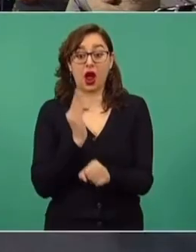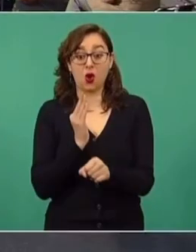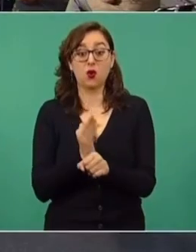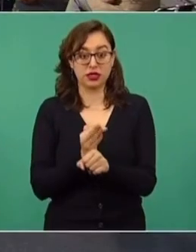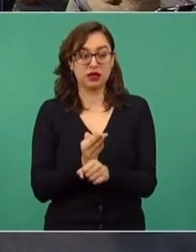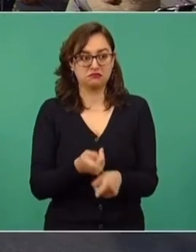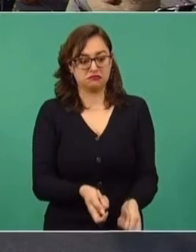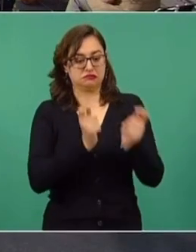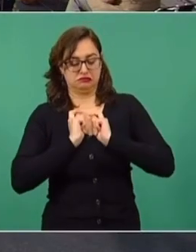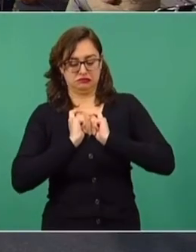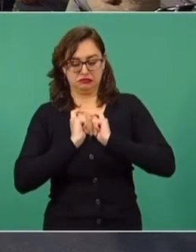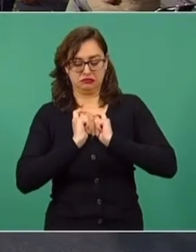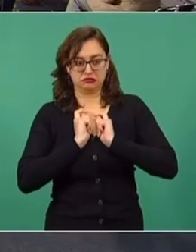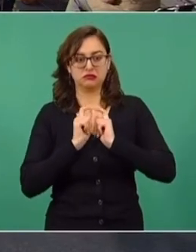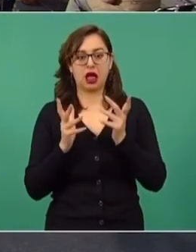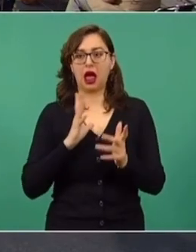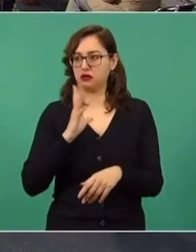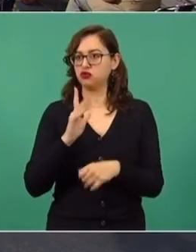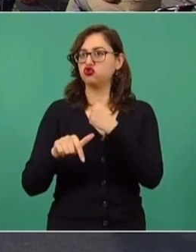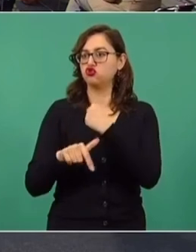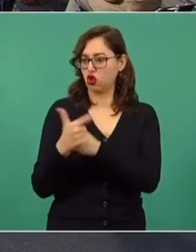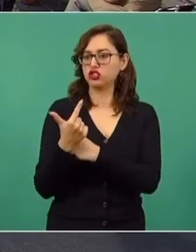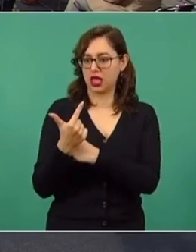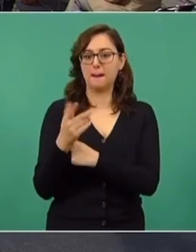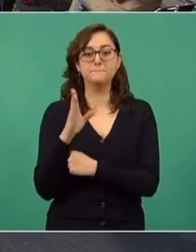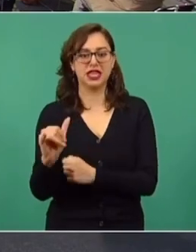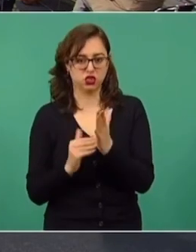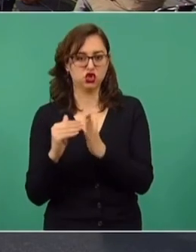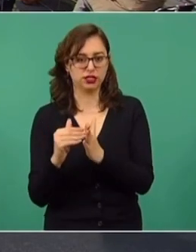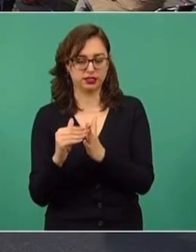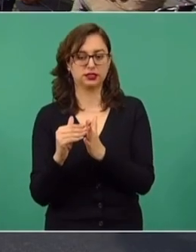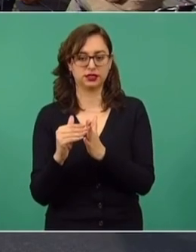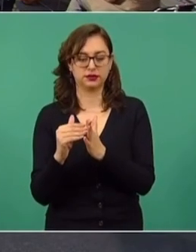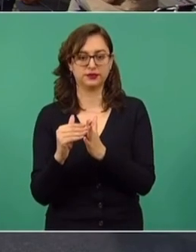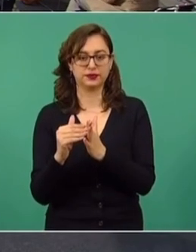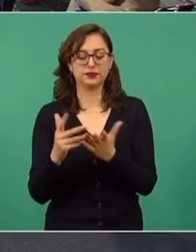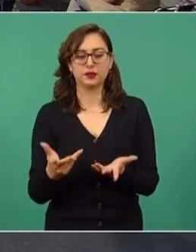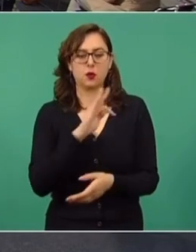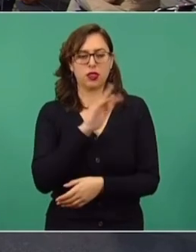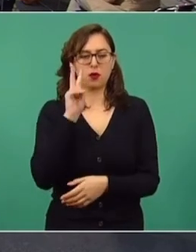términos cuantitativos por la adopción esto es con relación al producto